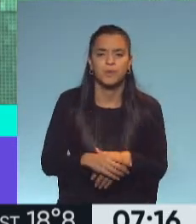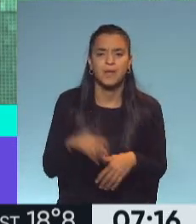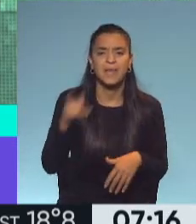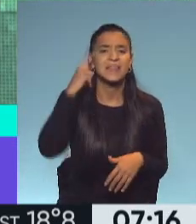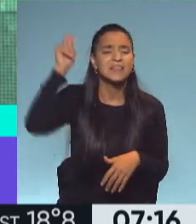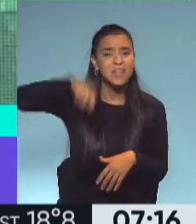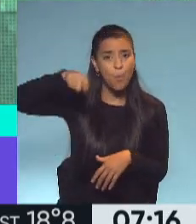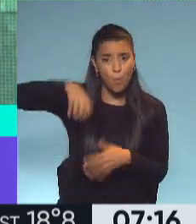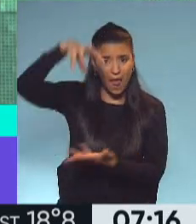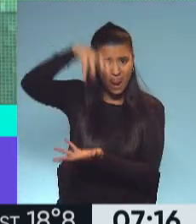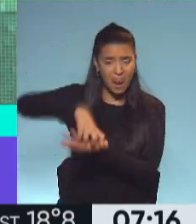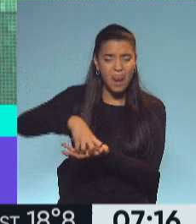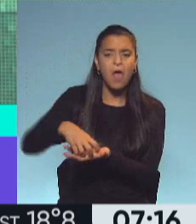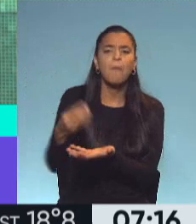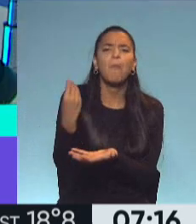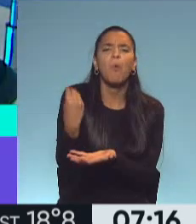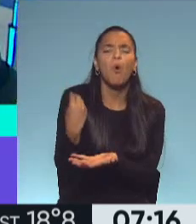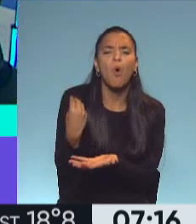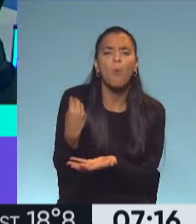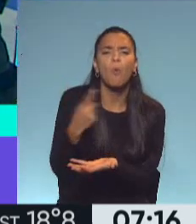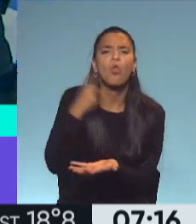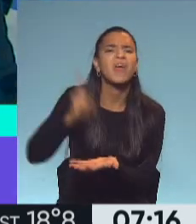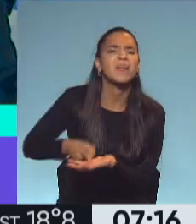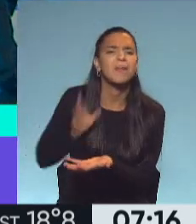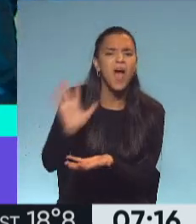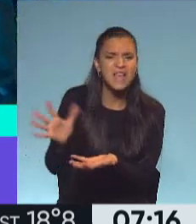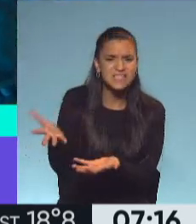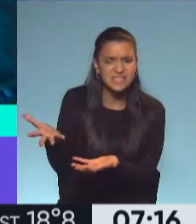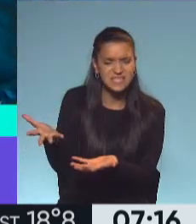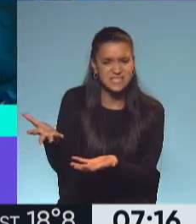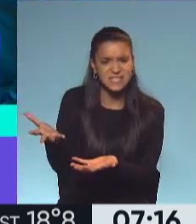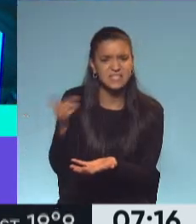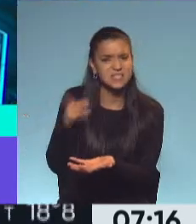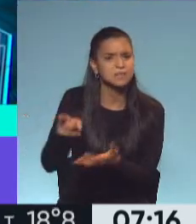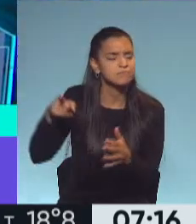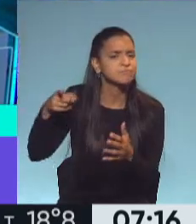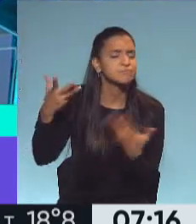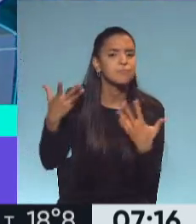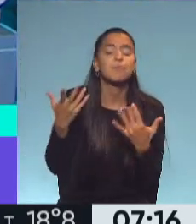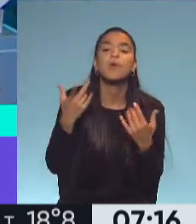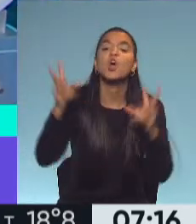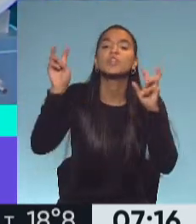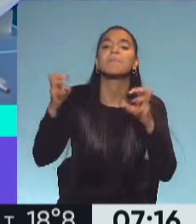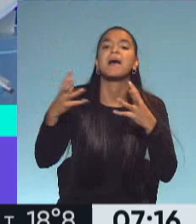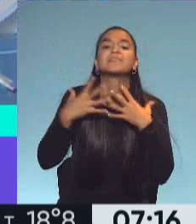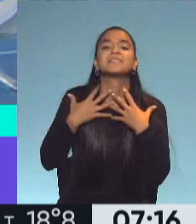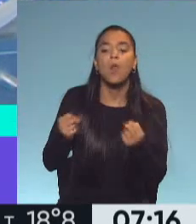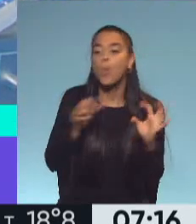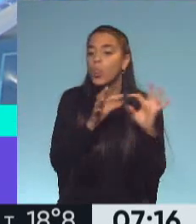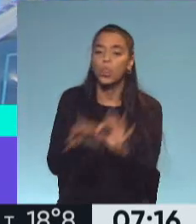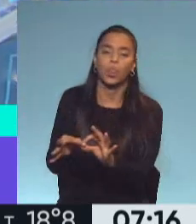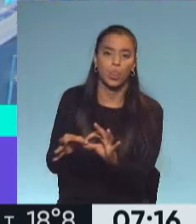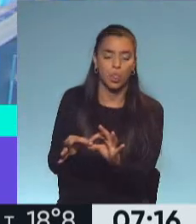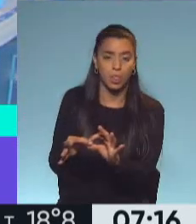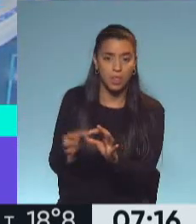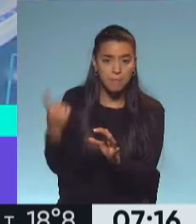tribunal de segunda instancia para tomar una determinación como esta, que es de trasfondo sanitario, sin